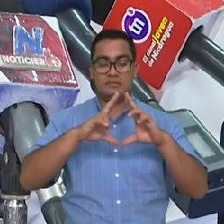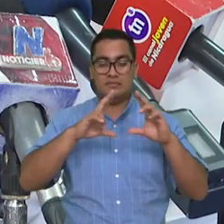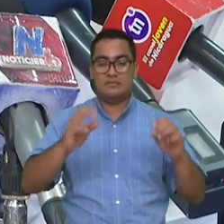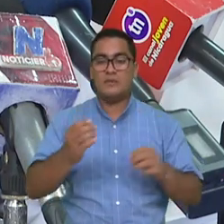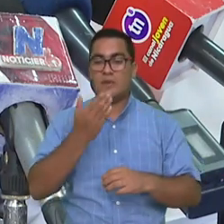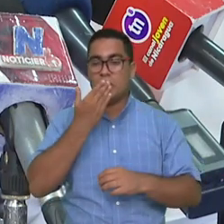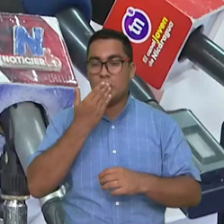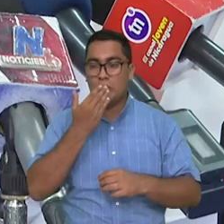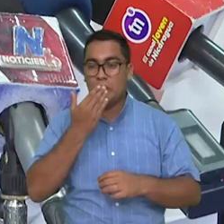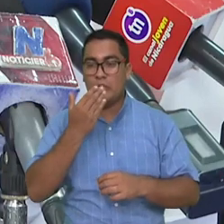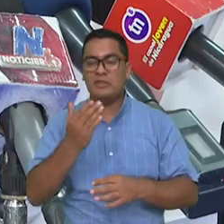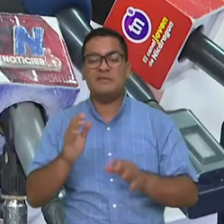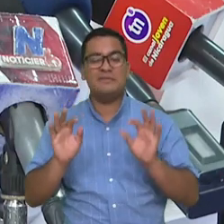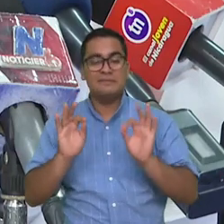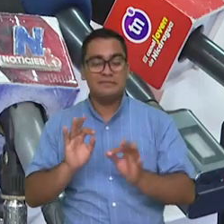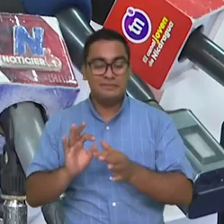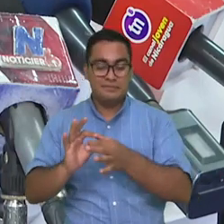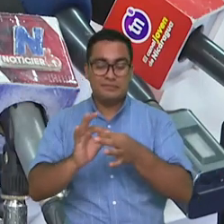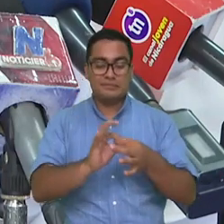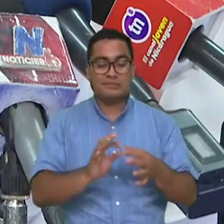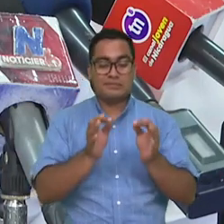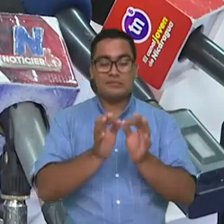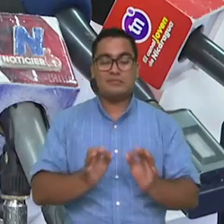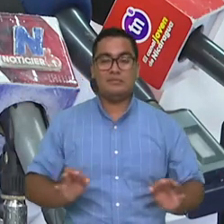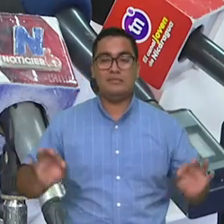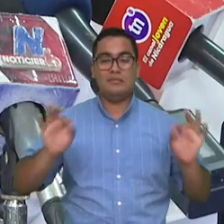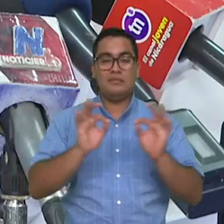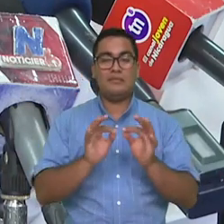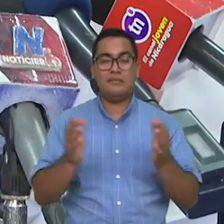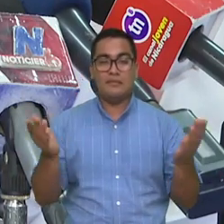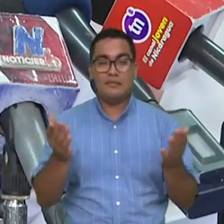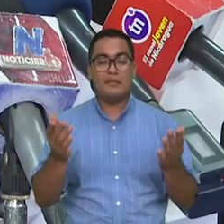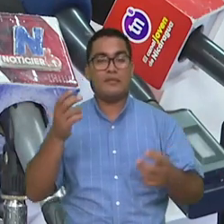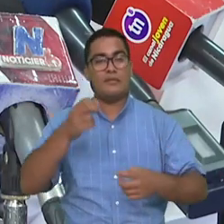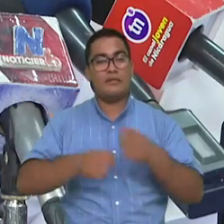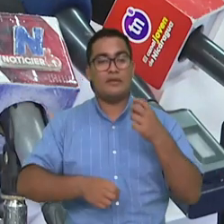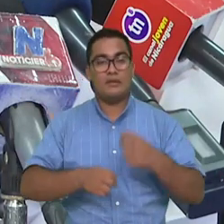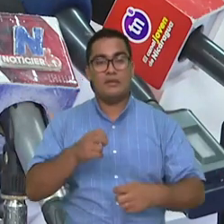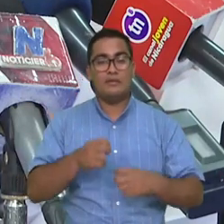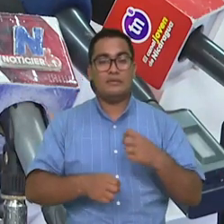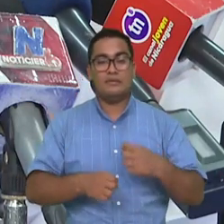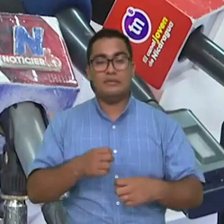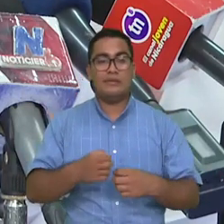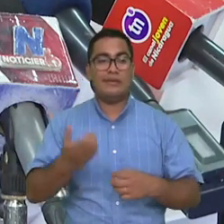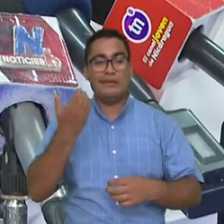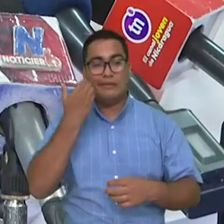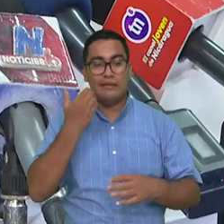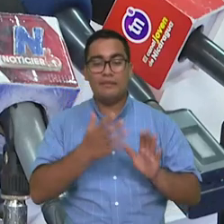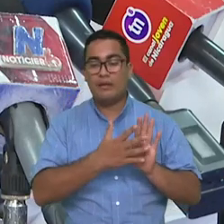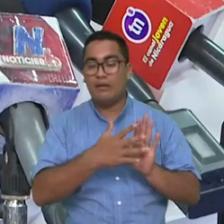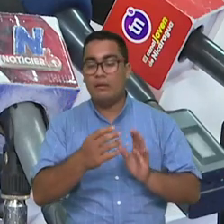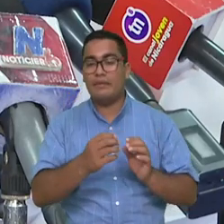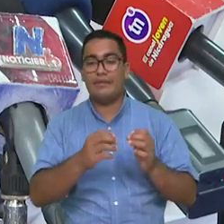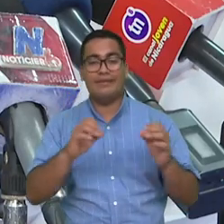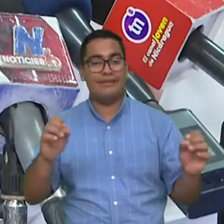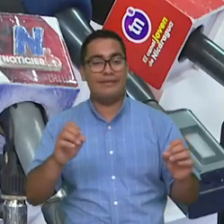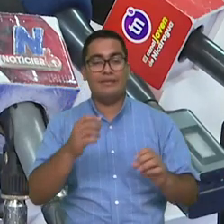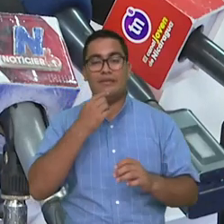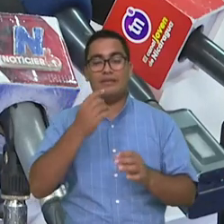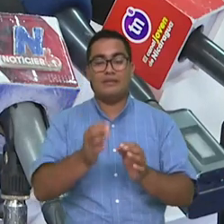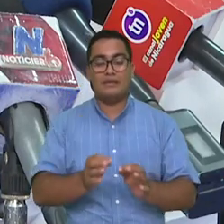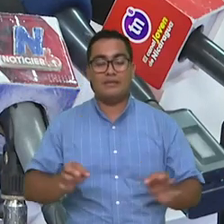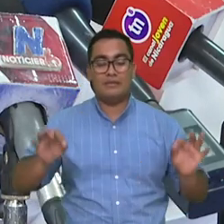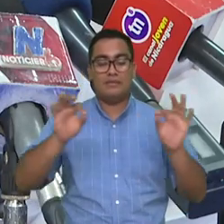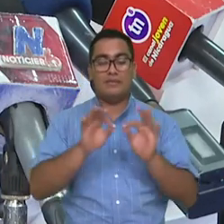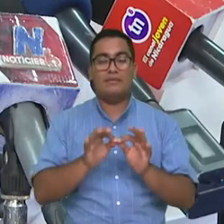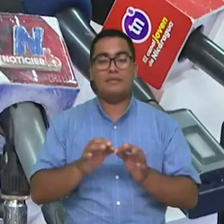bien común, que es garantizar que se disminuya esa cadena de transmisión, que fortalezcamos nuestros